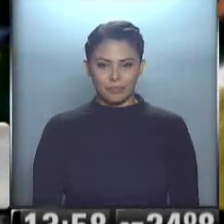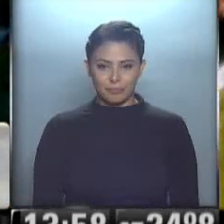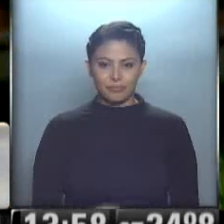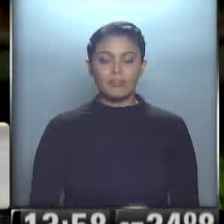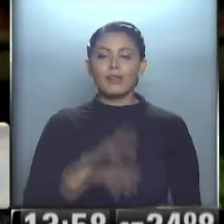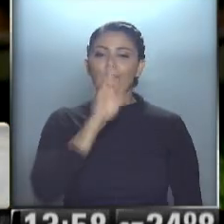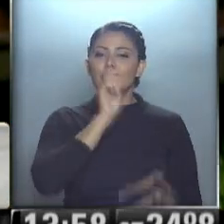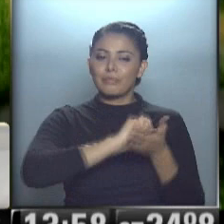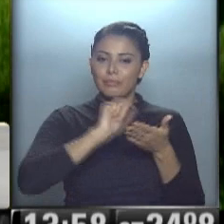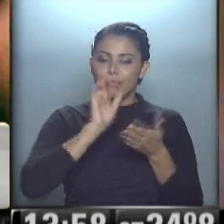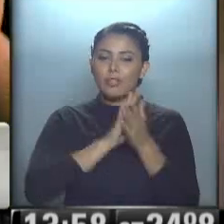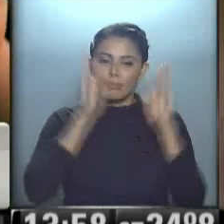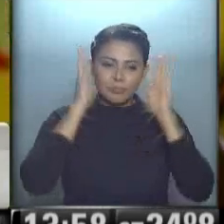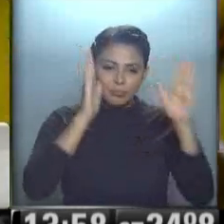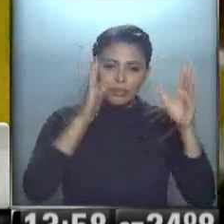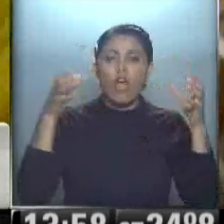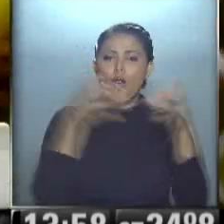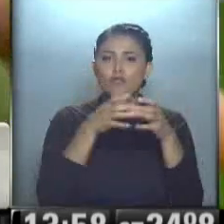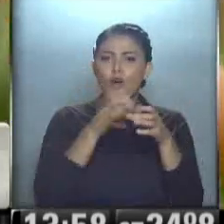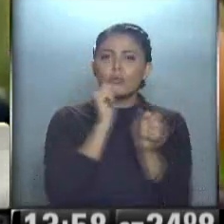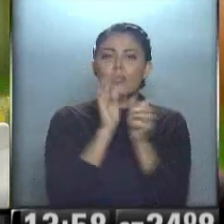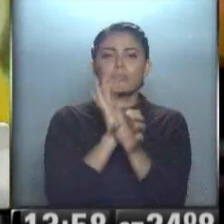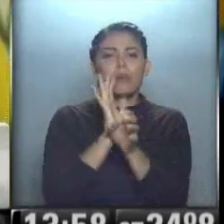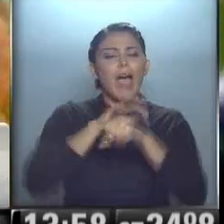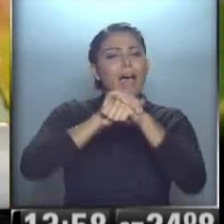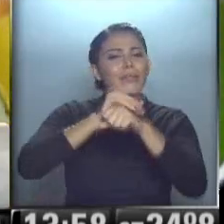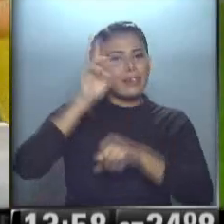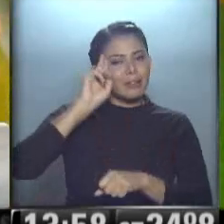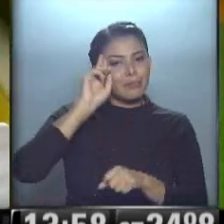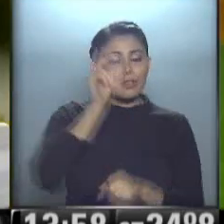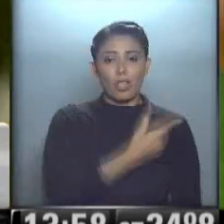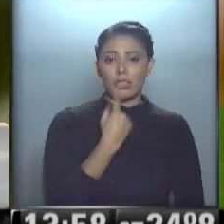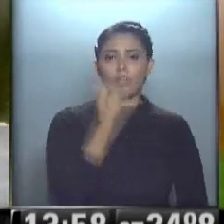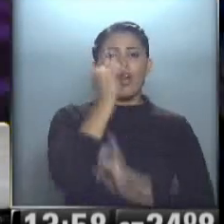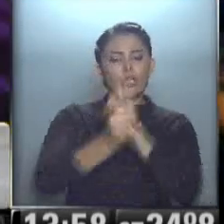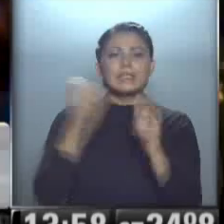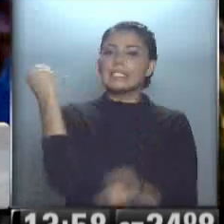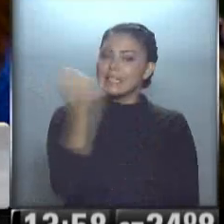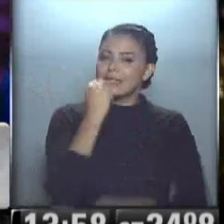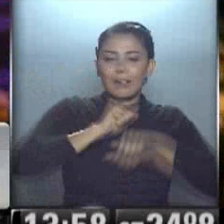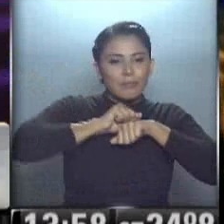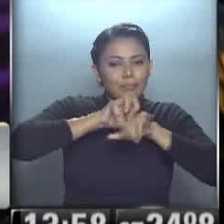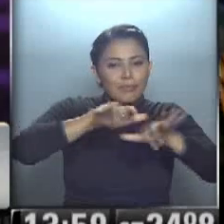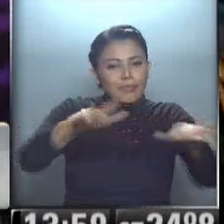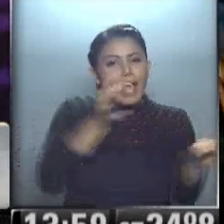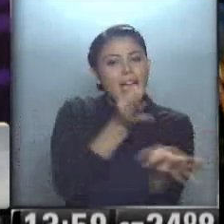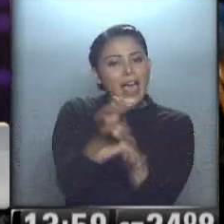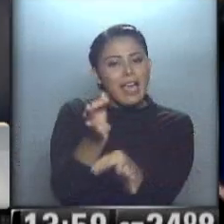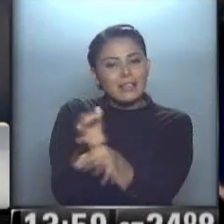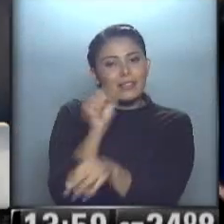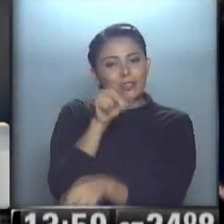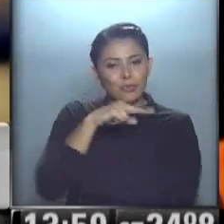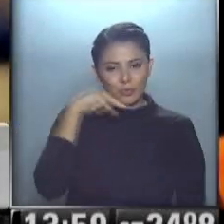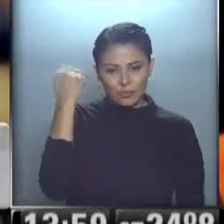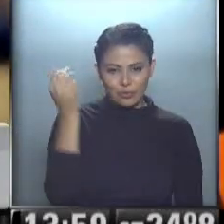Con el marco del fútbol como historia de amistad y respeto, Campanella cuenta que intentó transmitirle una enseñanza a su pequeño